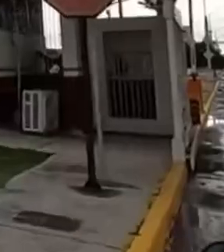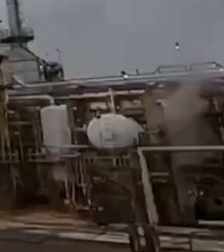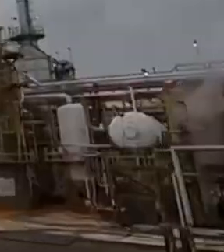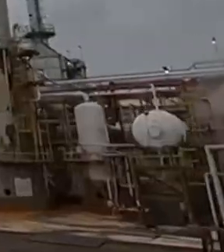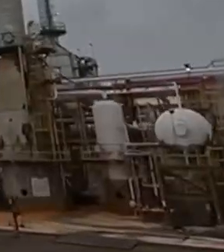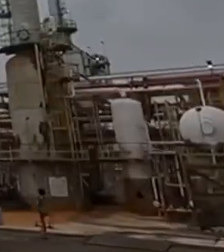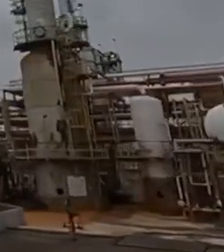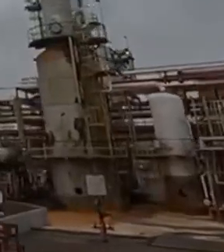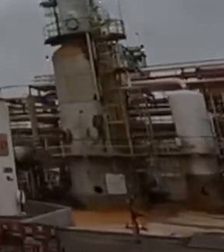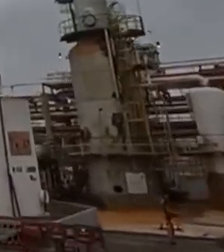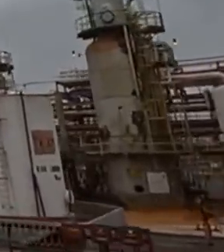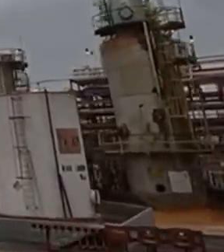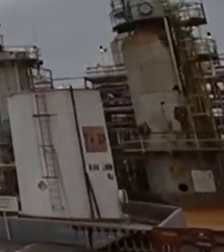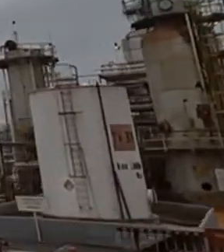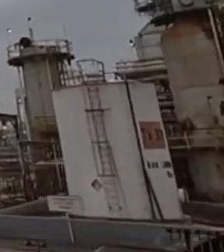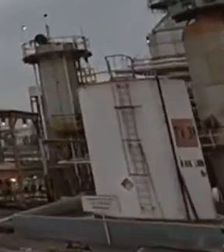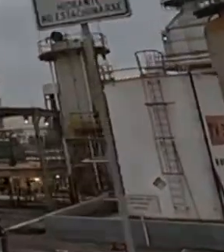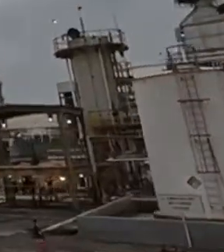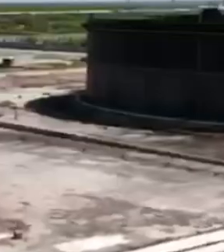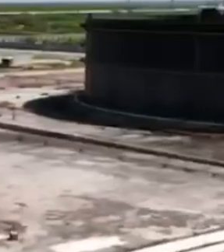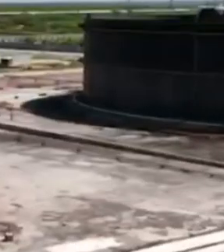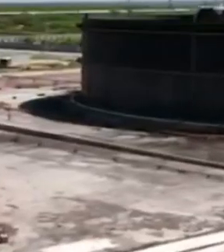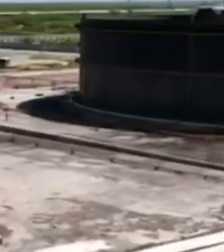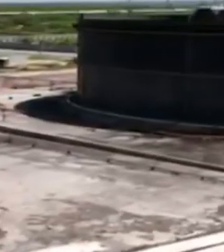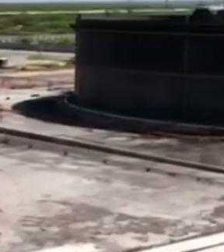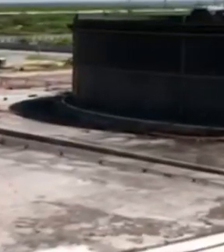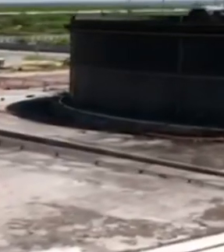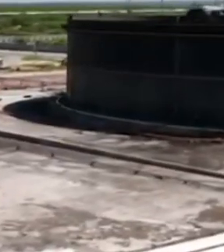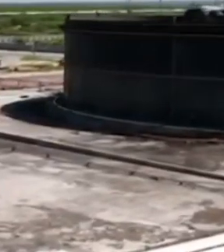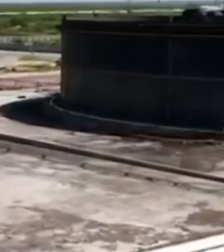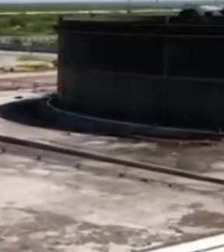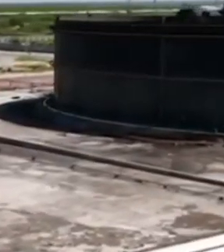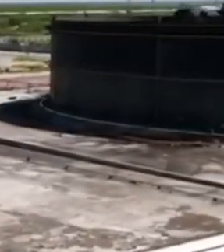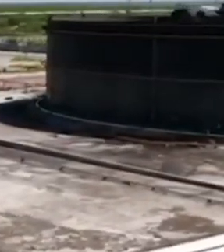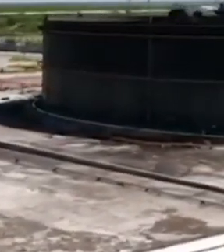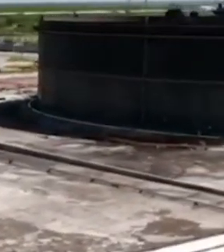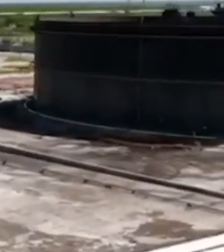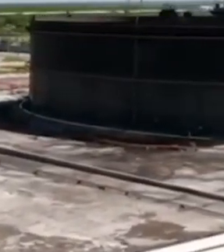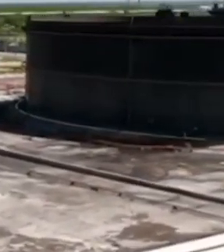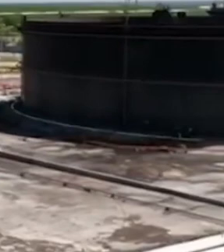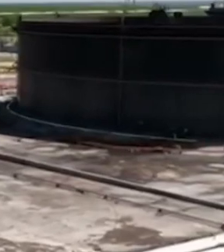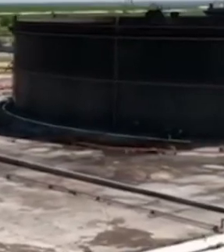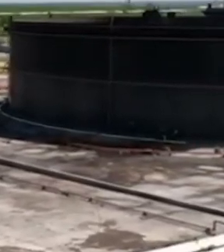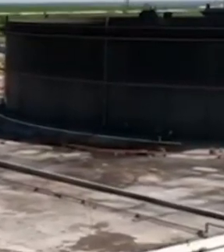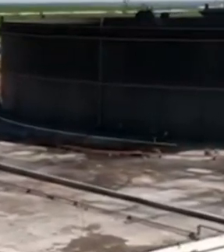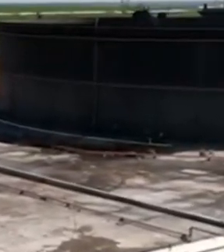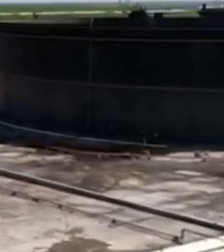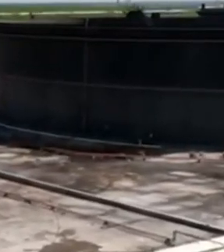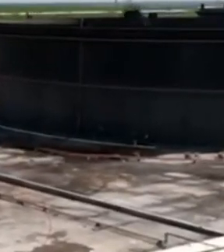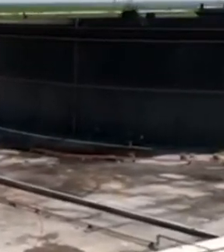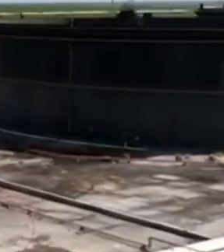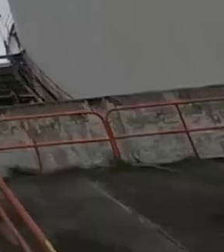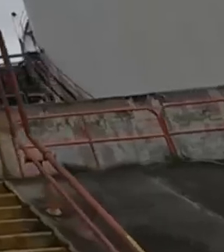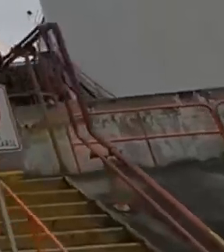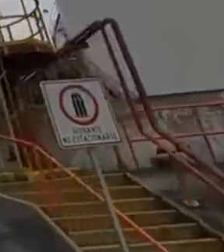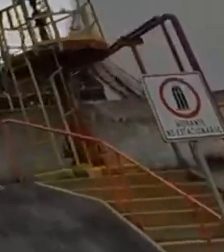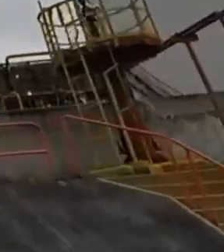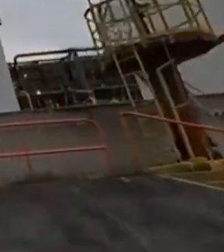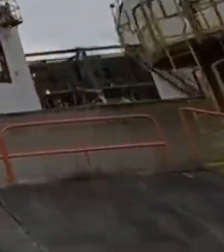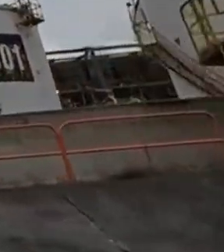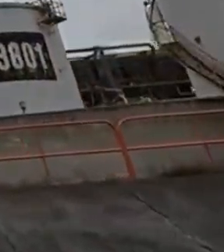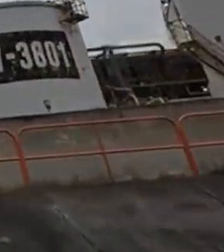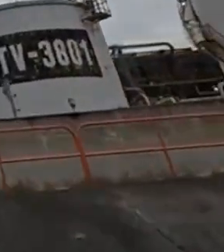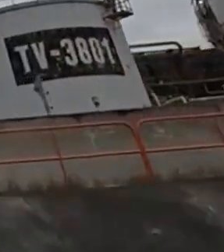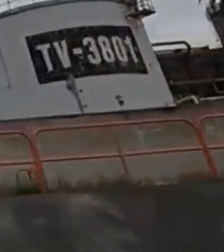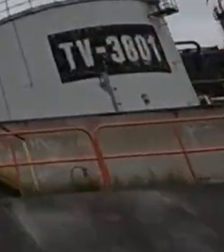aire y suelo sumado a lo anterior el 8 de agosto de 2023 Pemex firmó un convenio de cooperación técnica